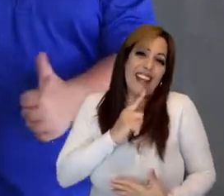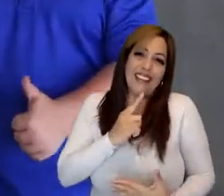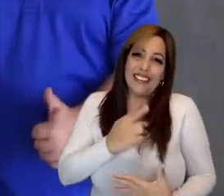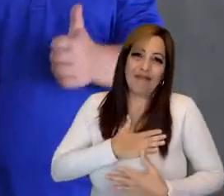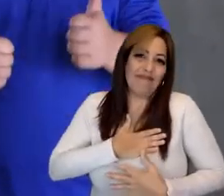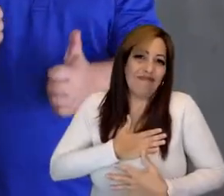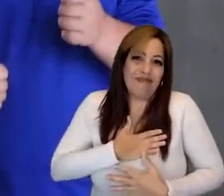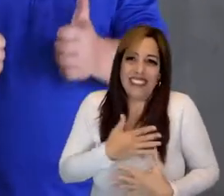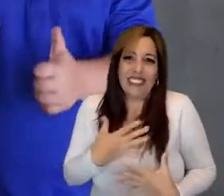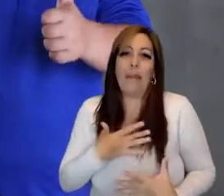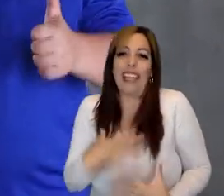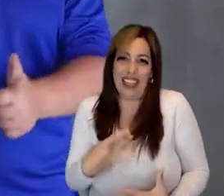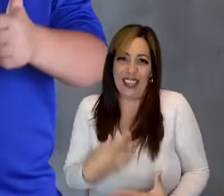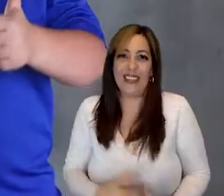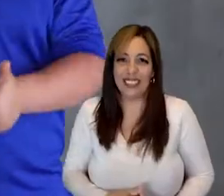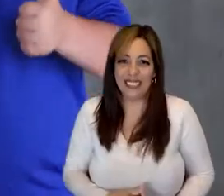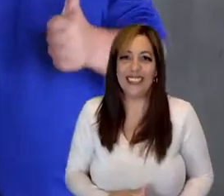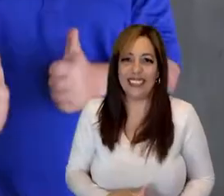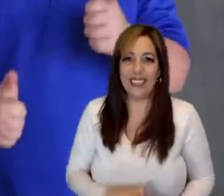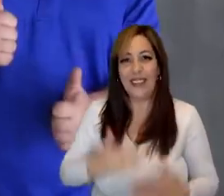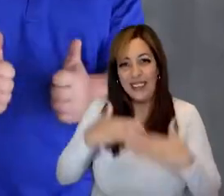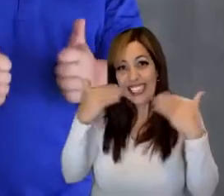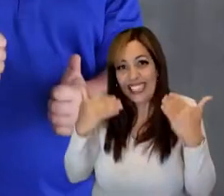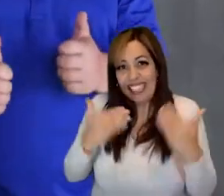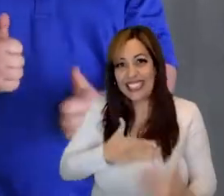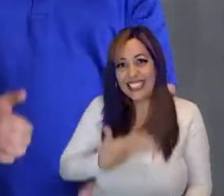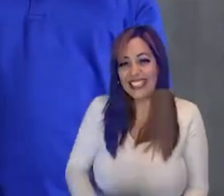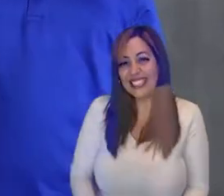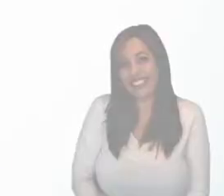casita me encantó. Estoy bien contenta.